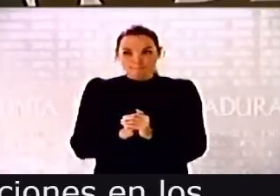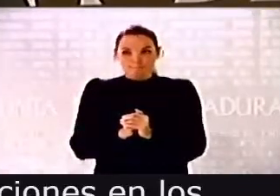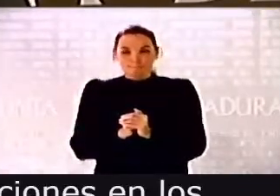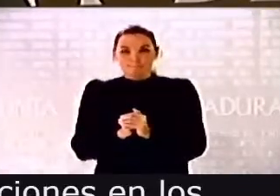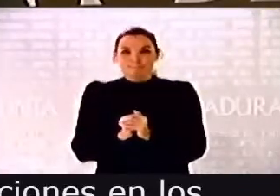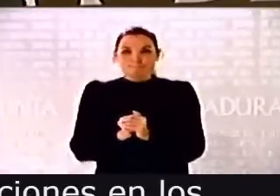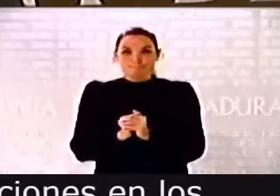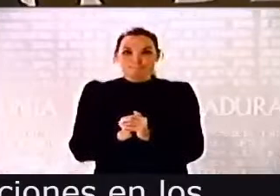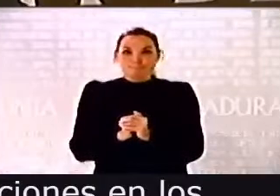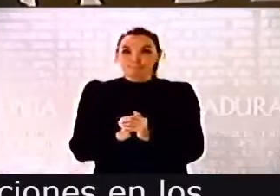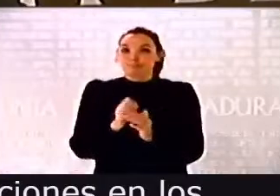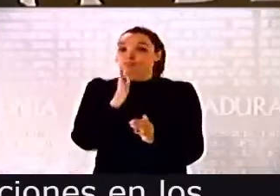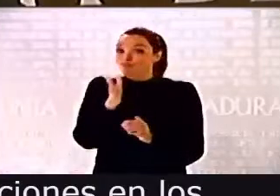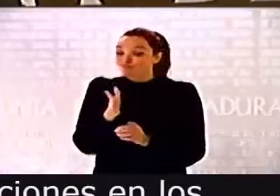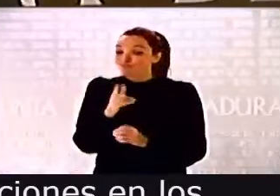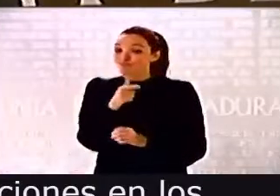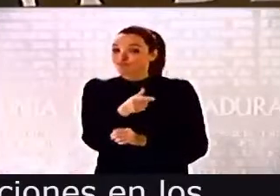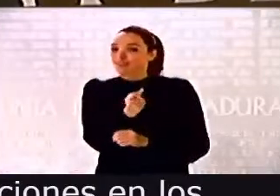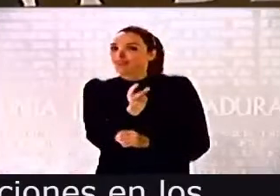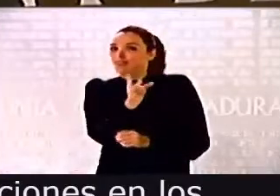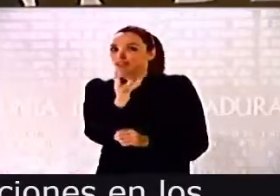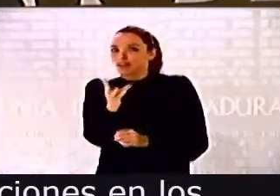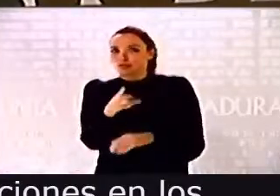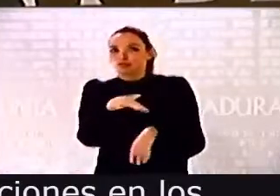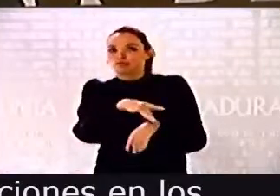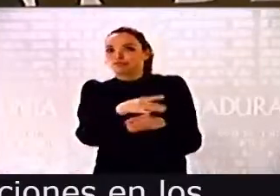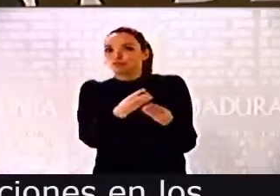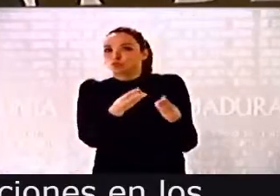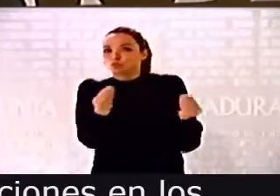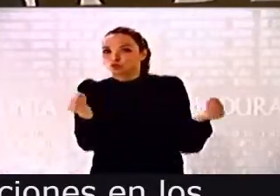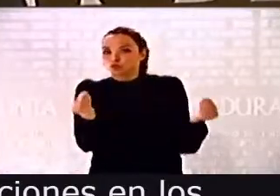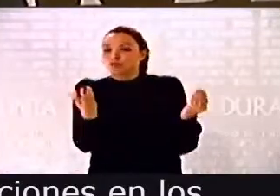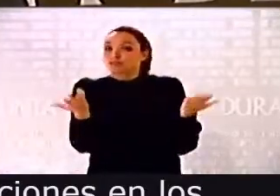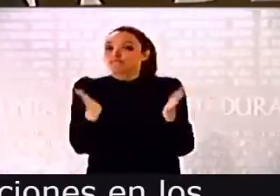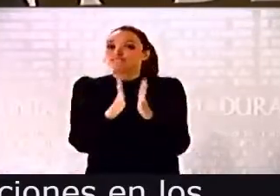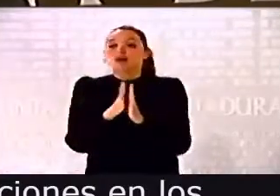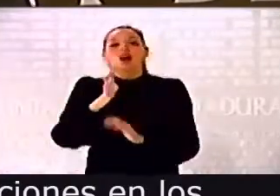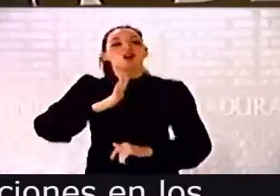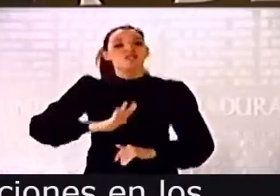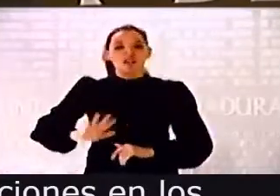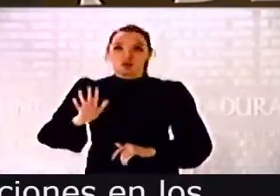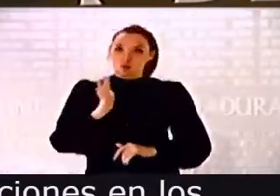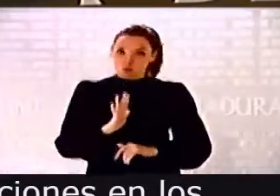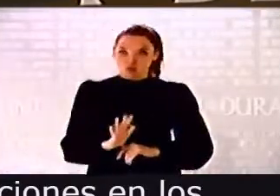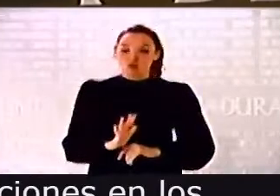La incidencia nos pide que, por favor, las celebraciones